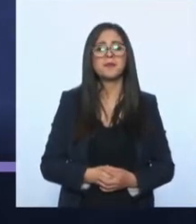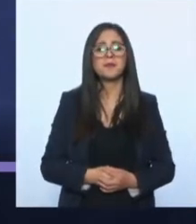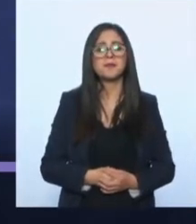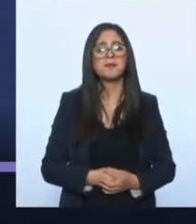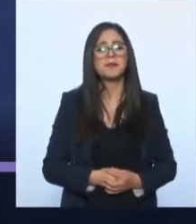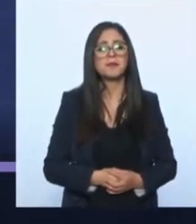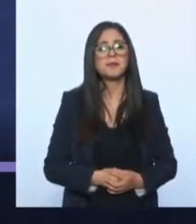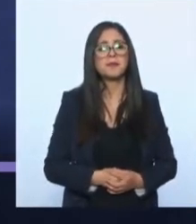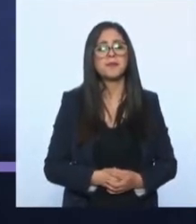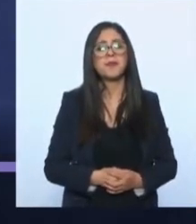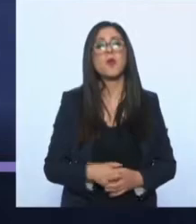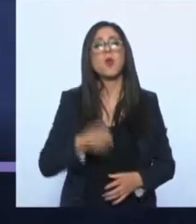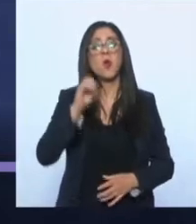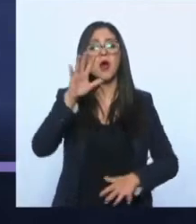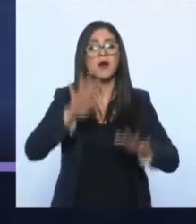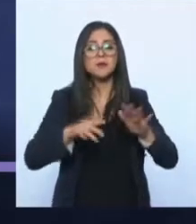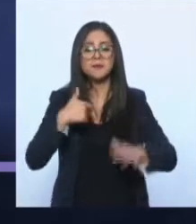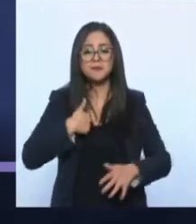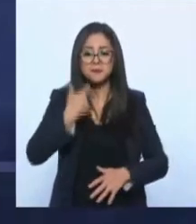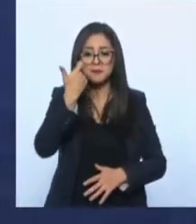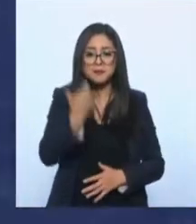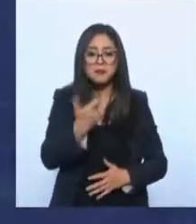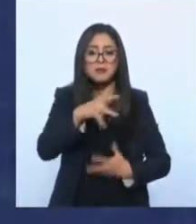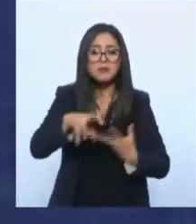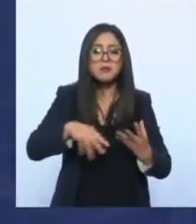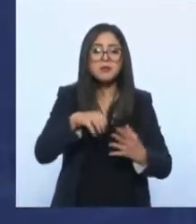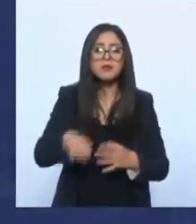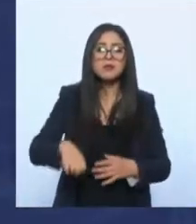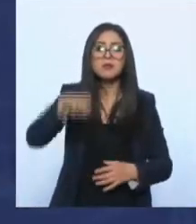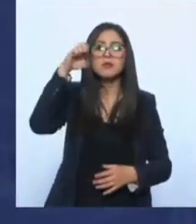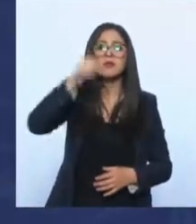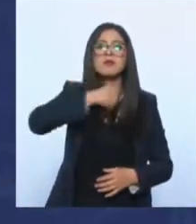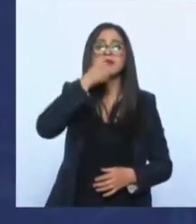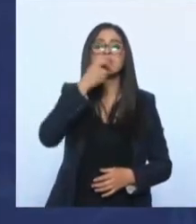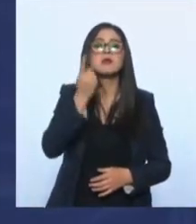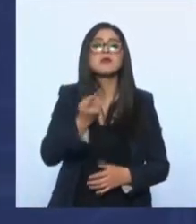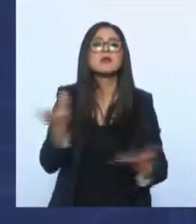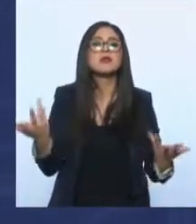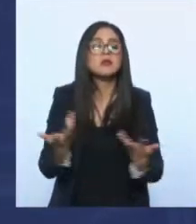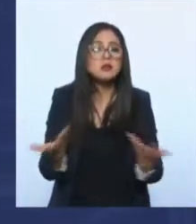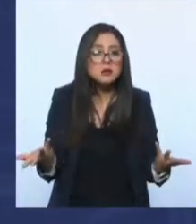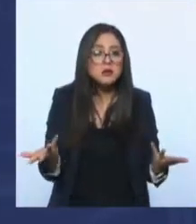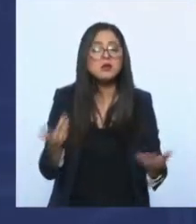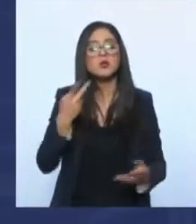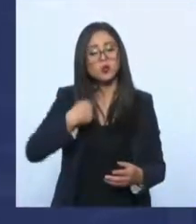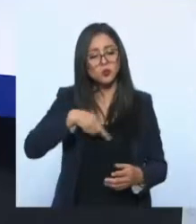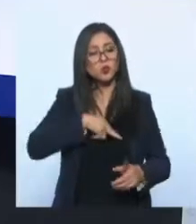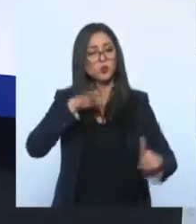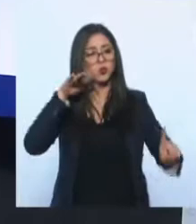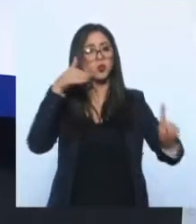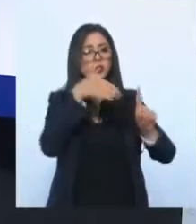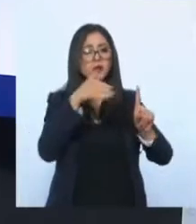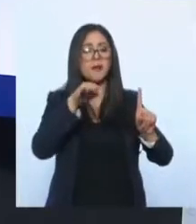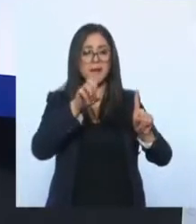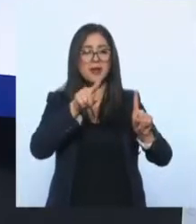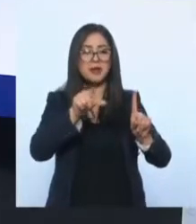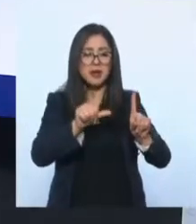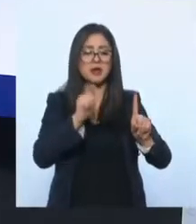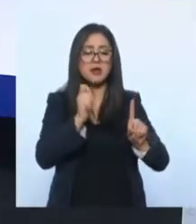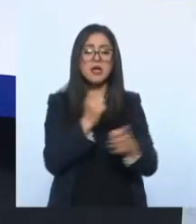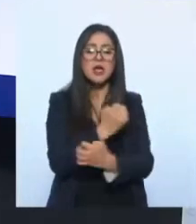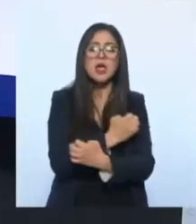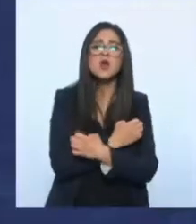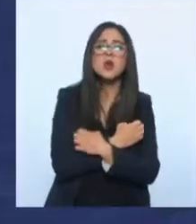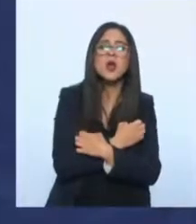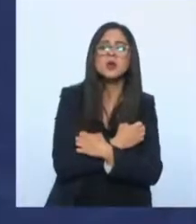con un dinero suficiente para poder afrontar esa edad. Entonces, es importante que fijemos como meta, más allá de decir de la educación,